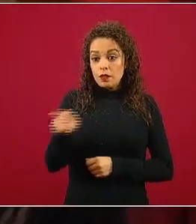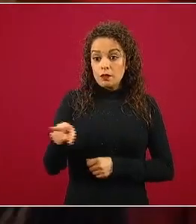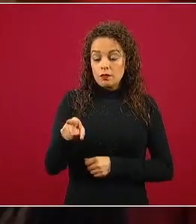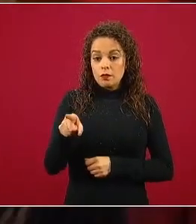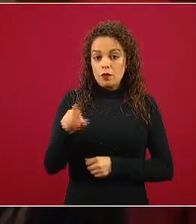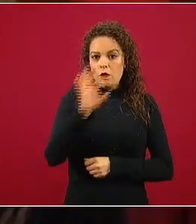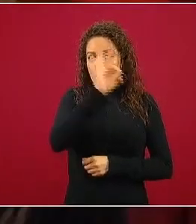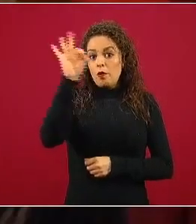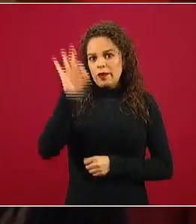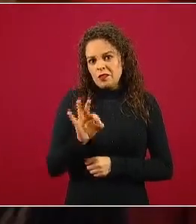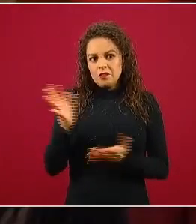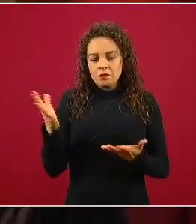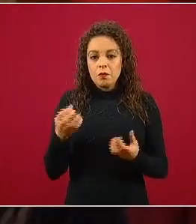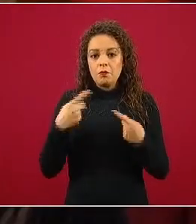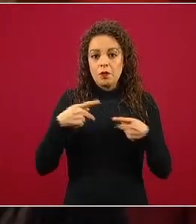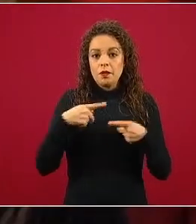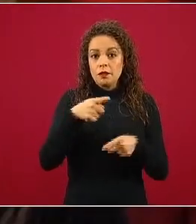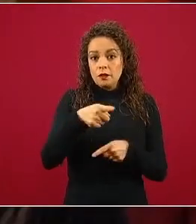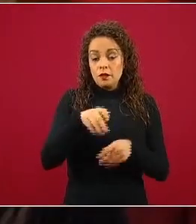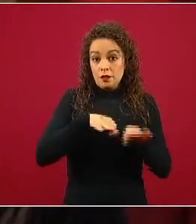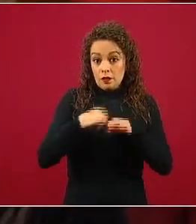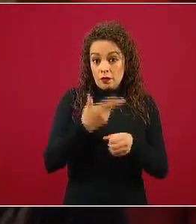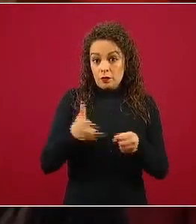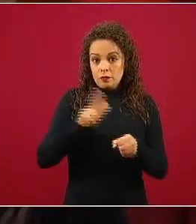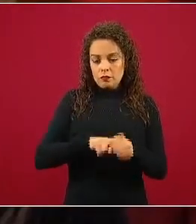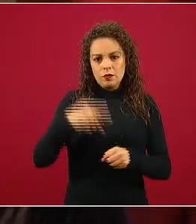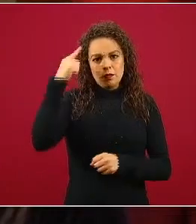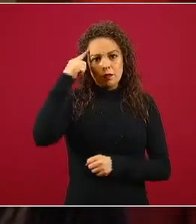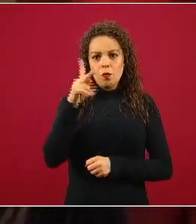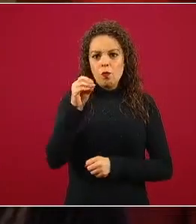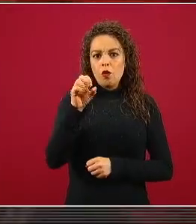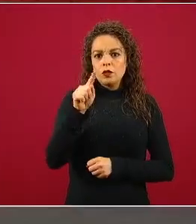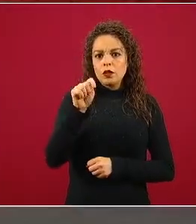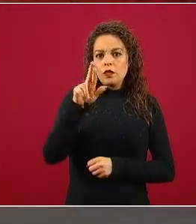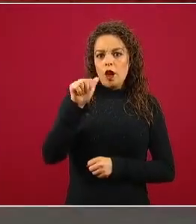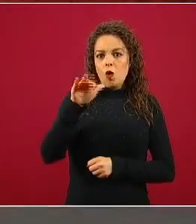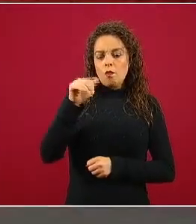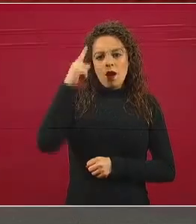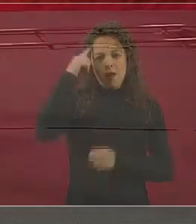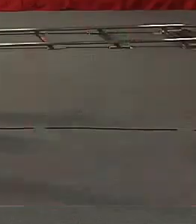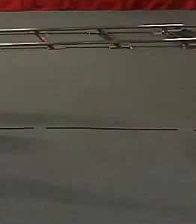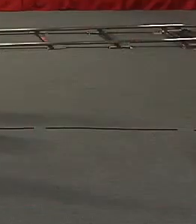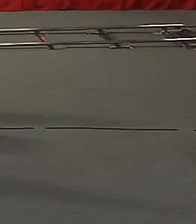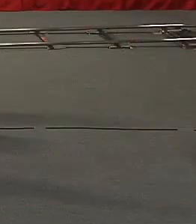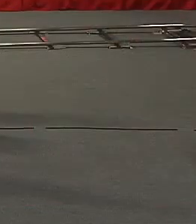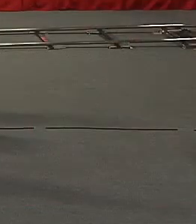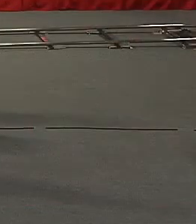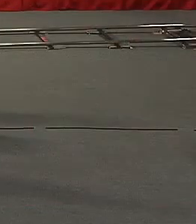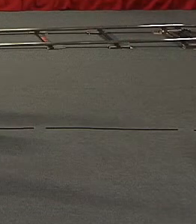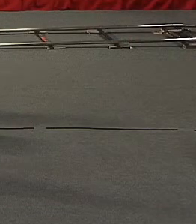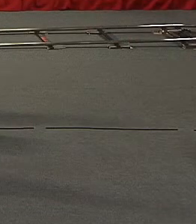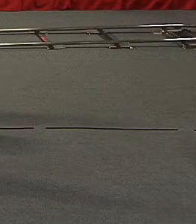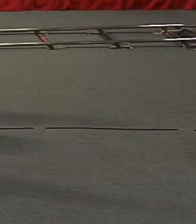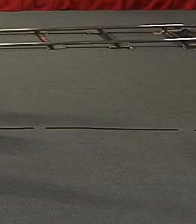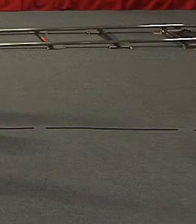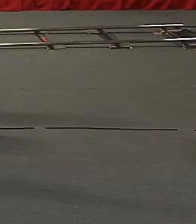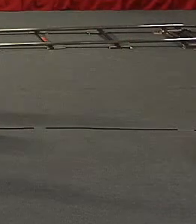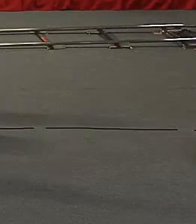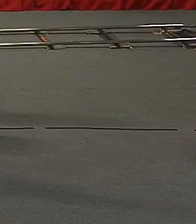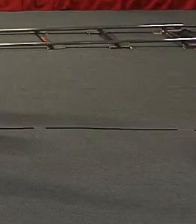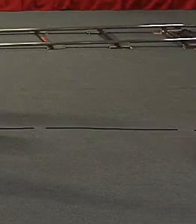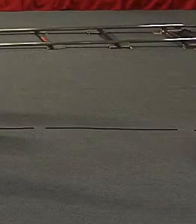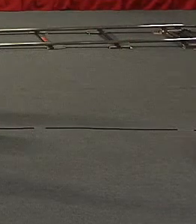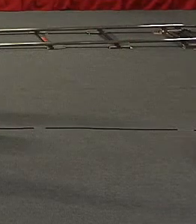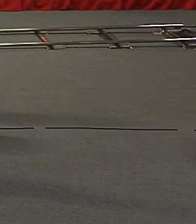experimentar síntomas de estrés postraumático tras una epidemia. Pero existen otros síndromes asociados al desgaste